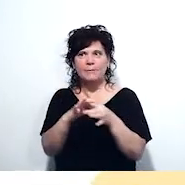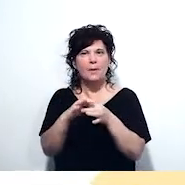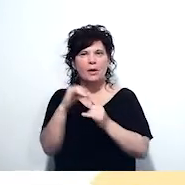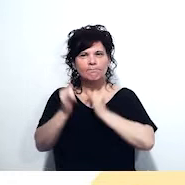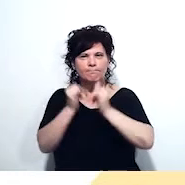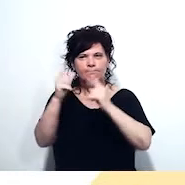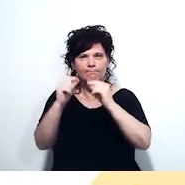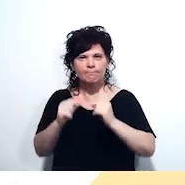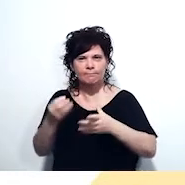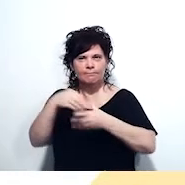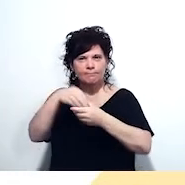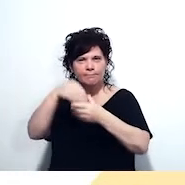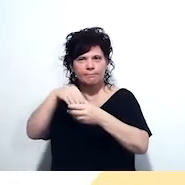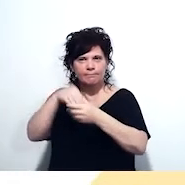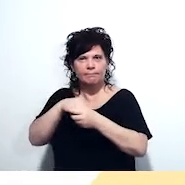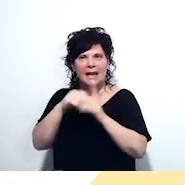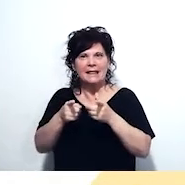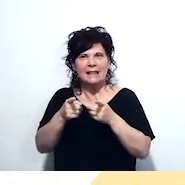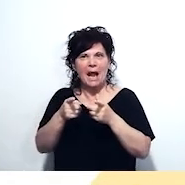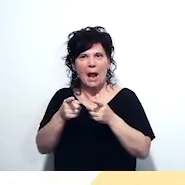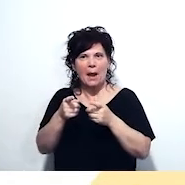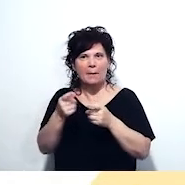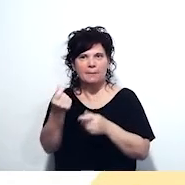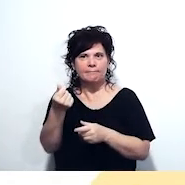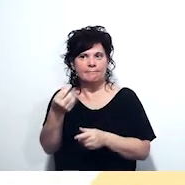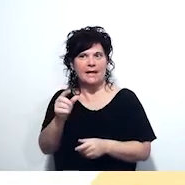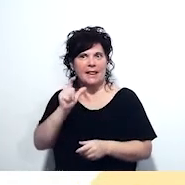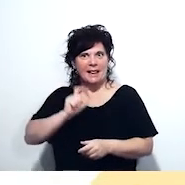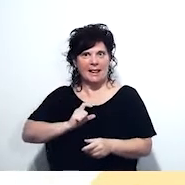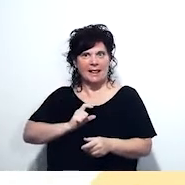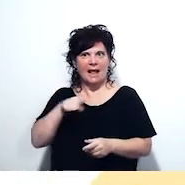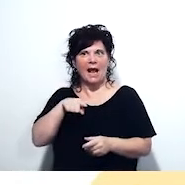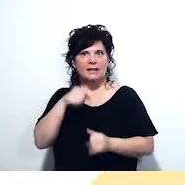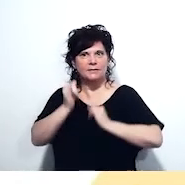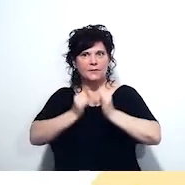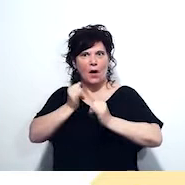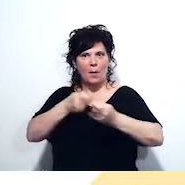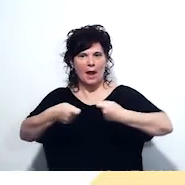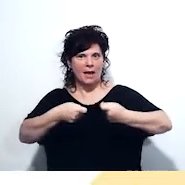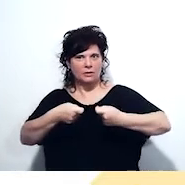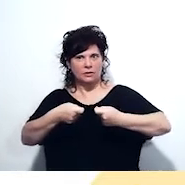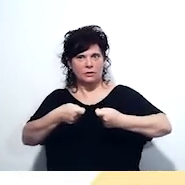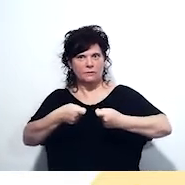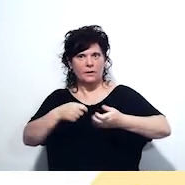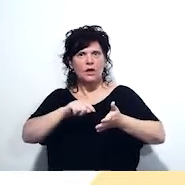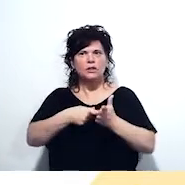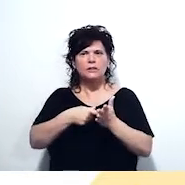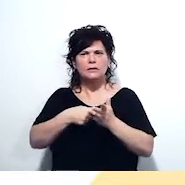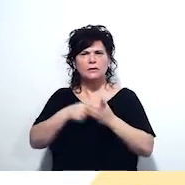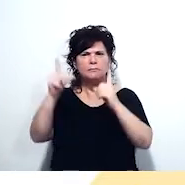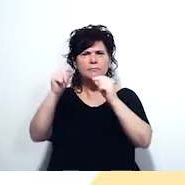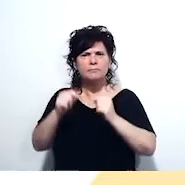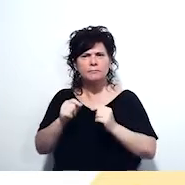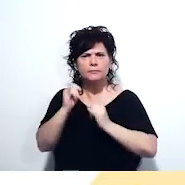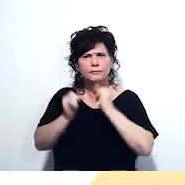de datos y en la rentabilidad del uso de esos datos. Ahora vamos a ver cómo. La mitad de los centros de datos, o sea, ¿dónde